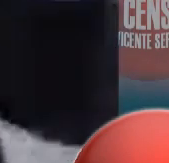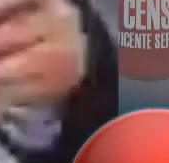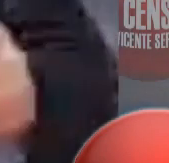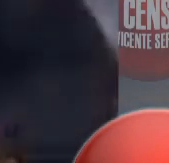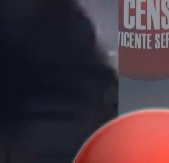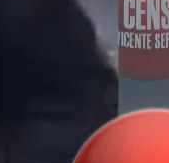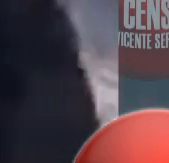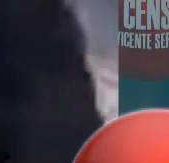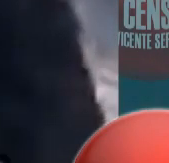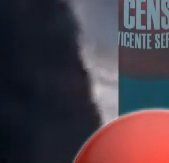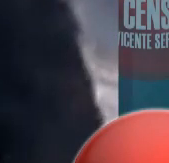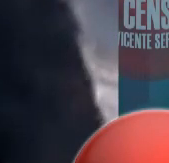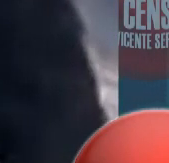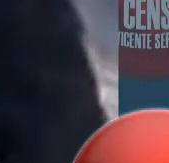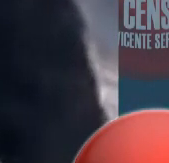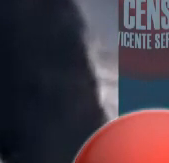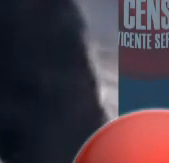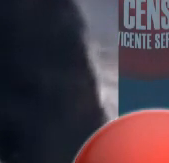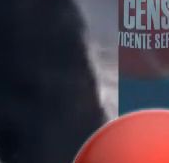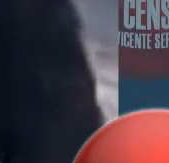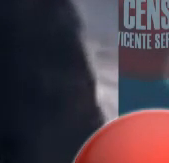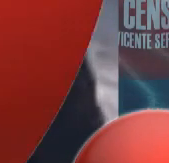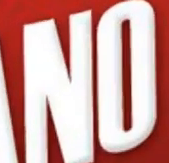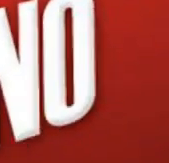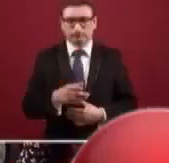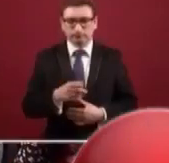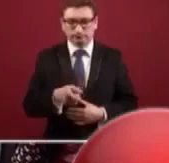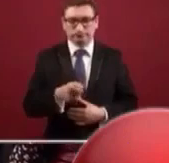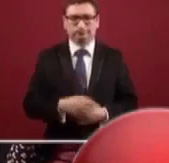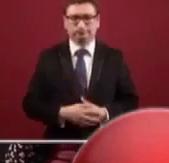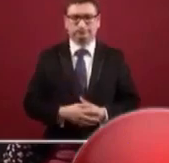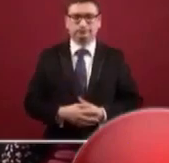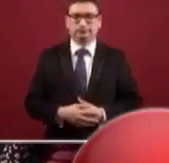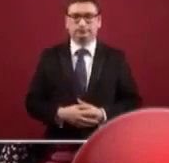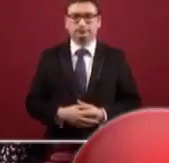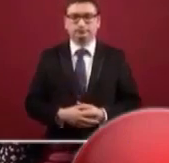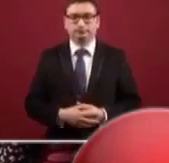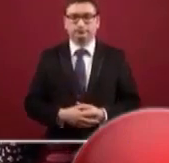Transformación. Así lo dijo el presidente Andrés Manuel López Obrador.